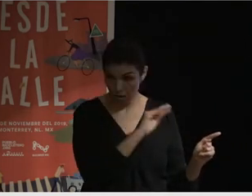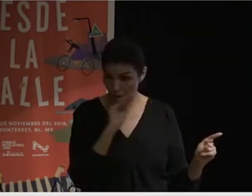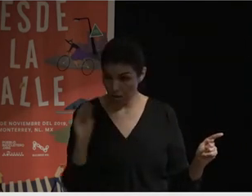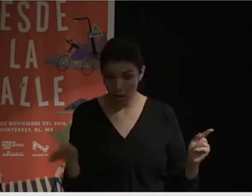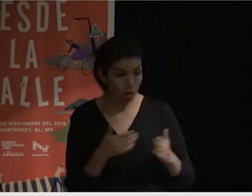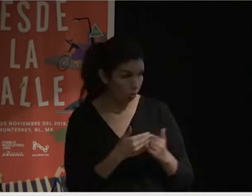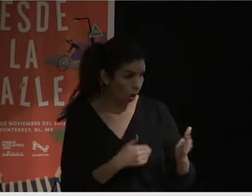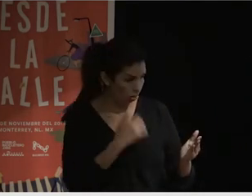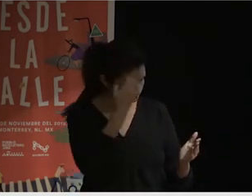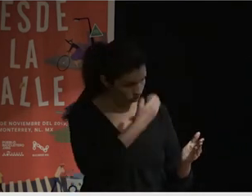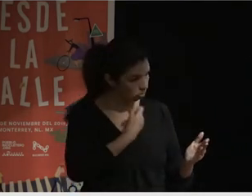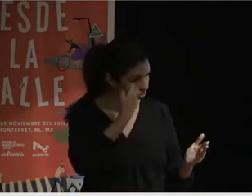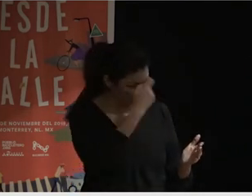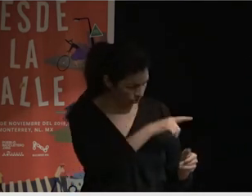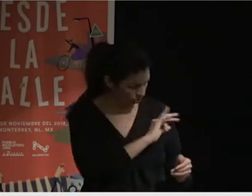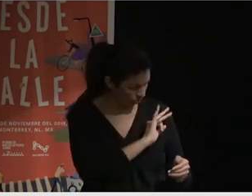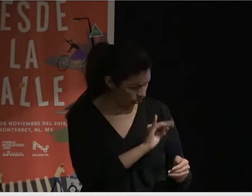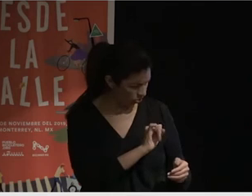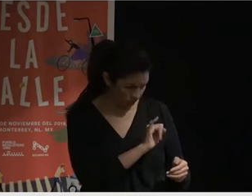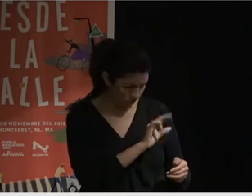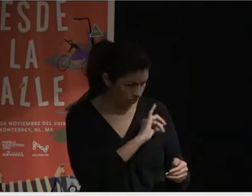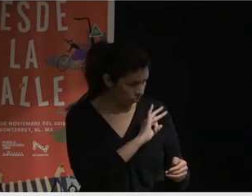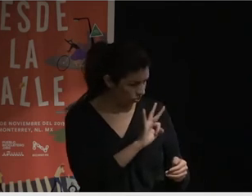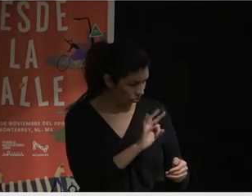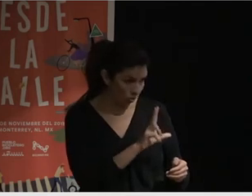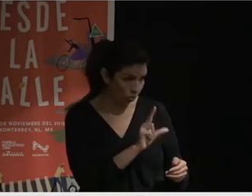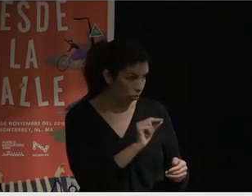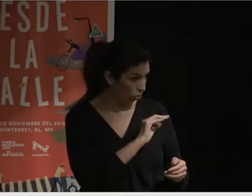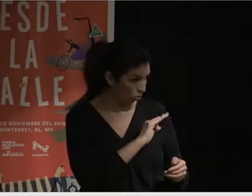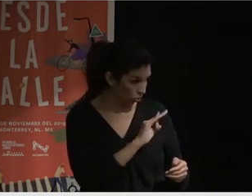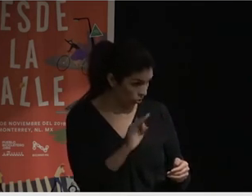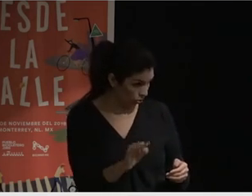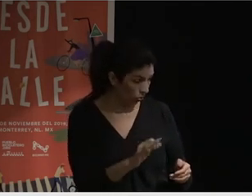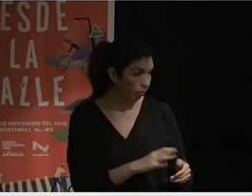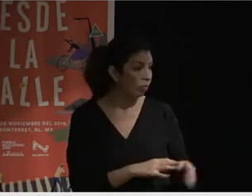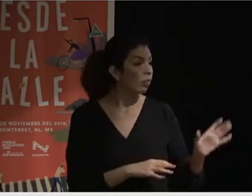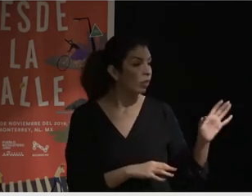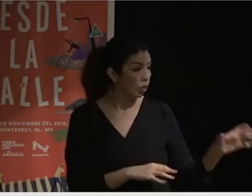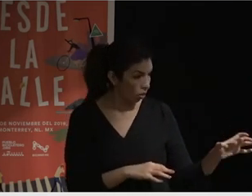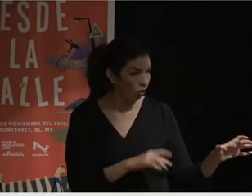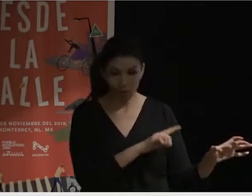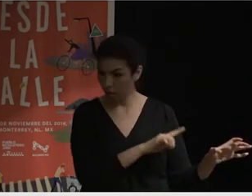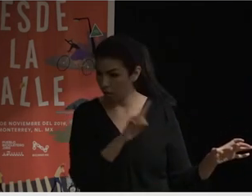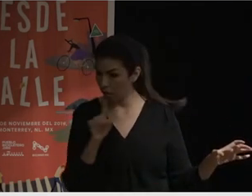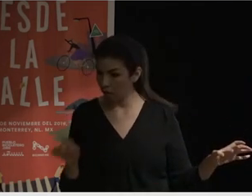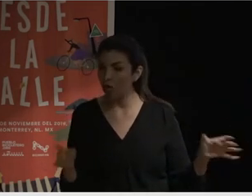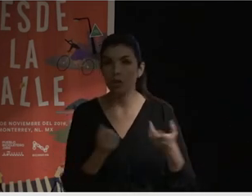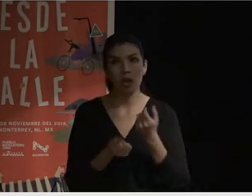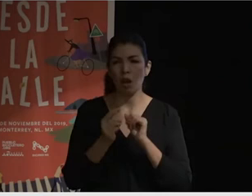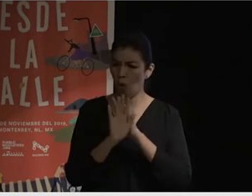el principal cuestionamiento, la principal excusa es que quizás se llegue a la gentrificación, que quizás empiece a migrar gente dentro de la